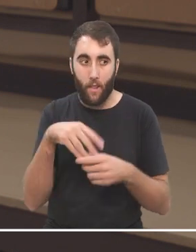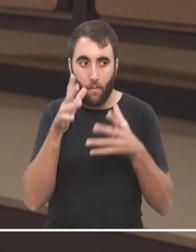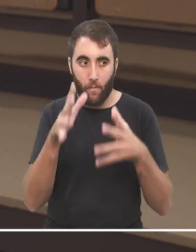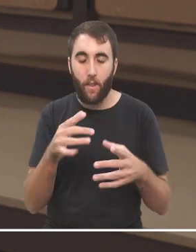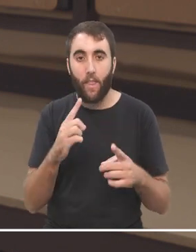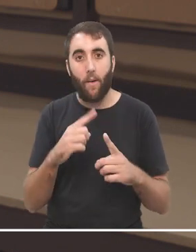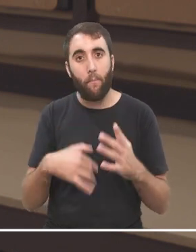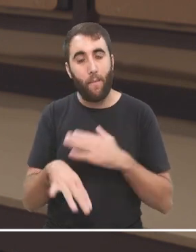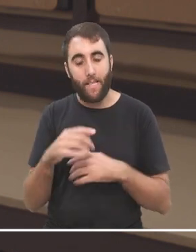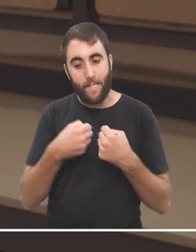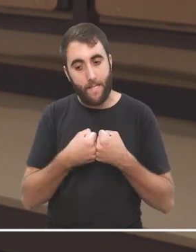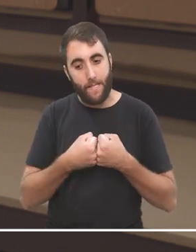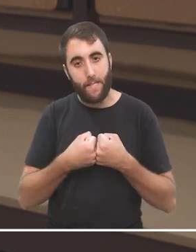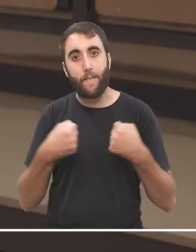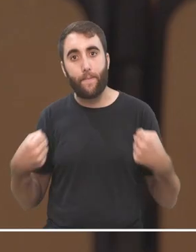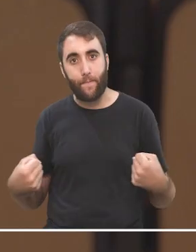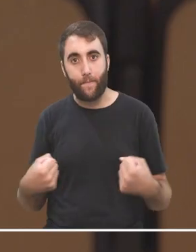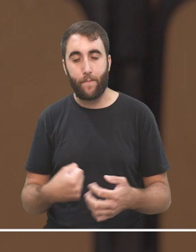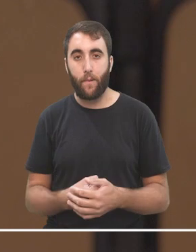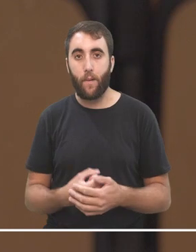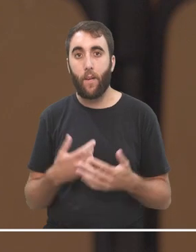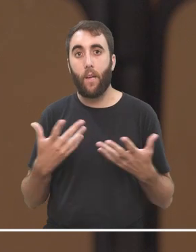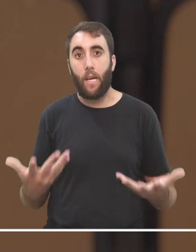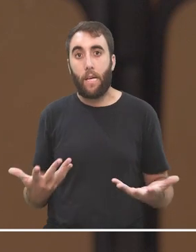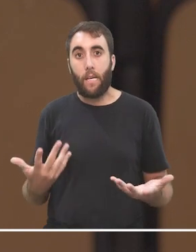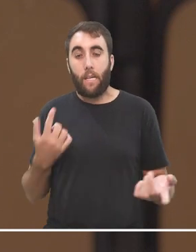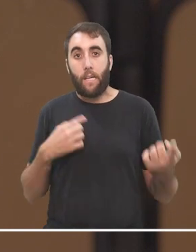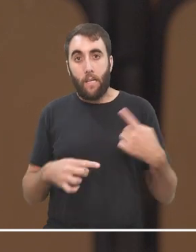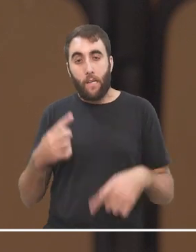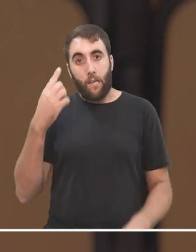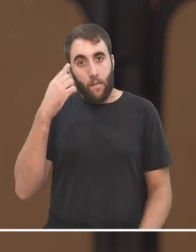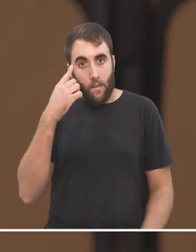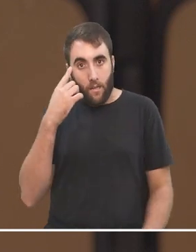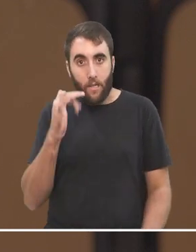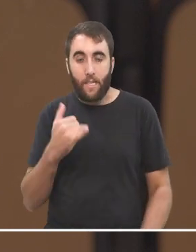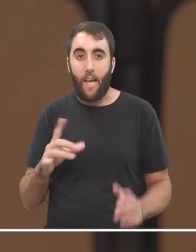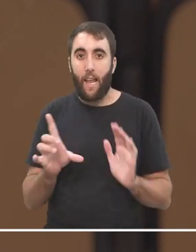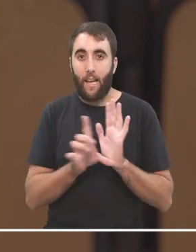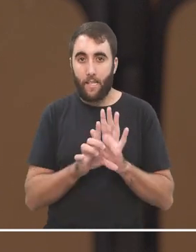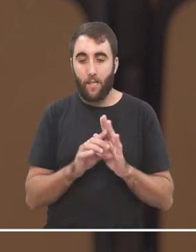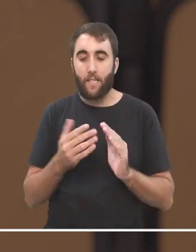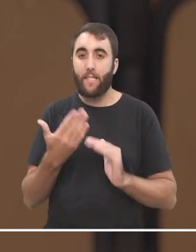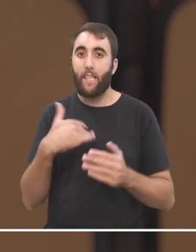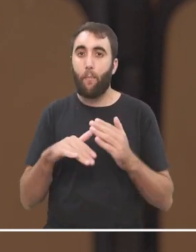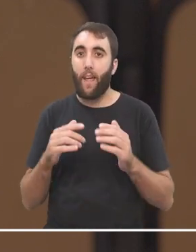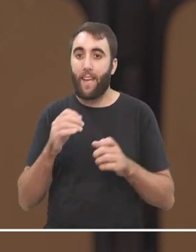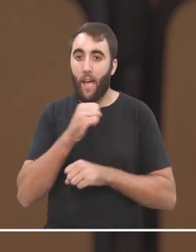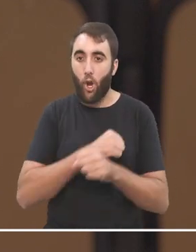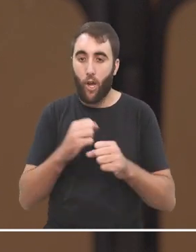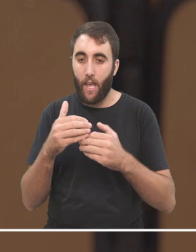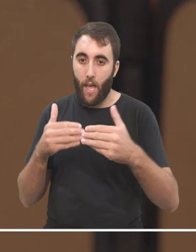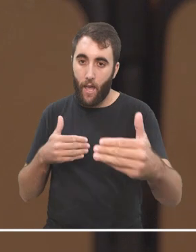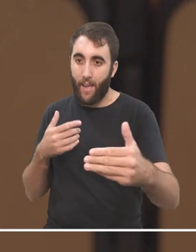más profunda. Y bueno, es conocido que generalmente la legislación va siempre por detrás de la